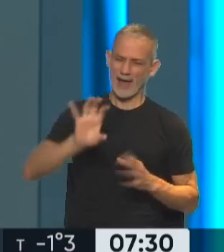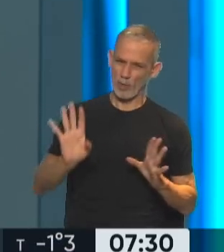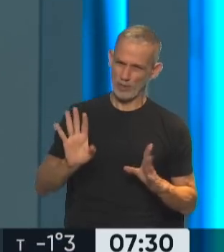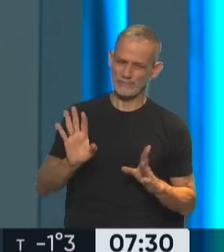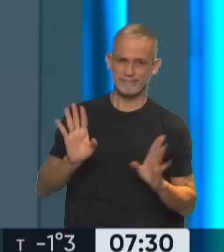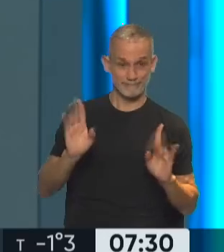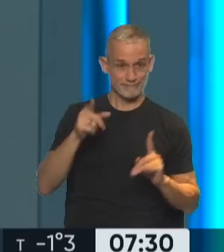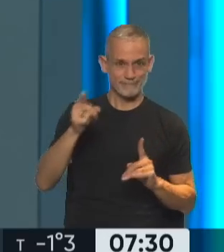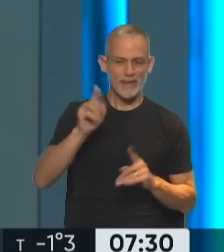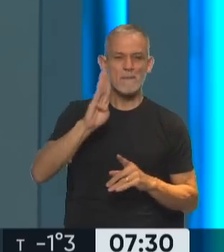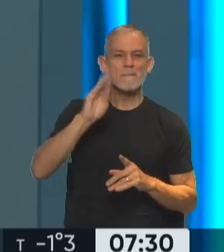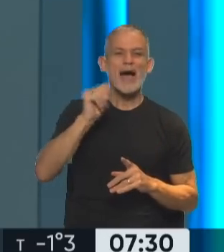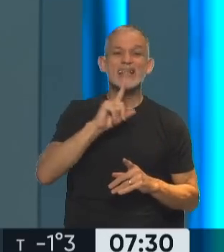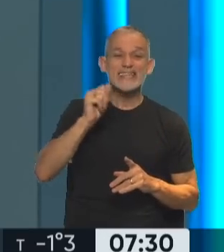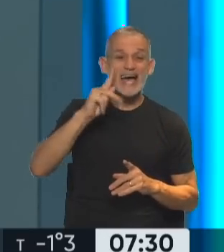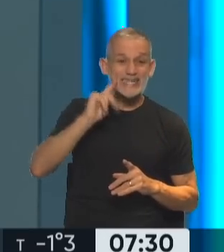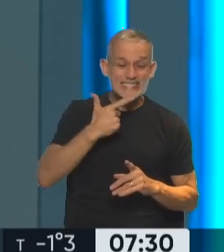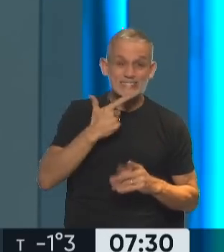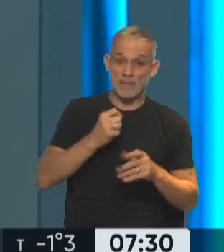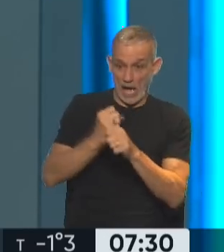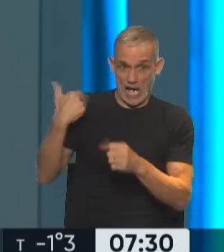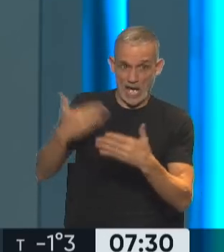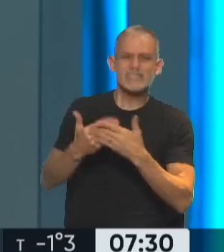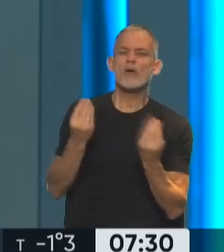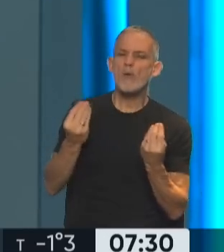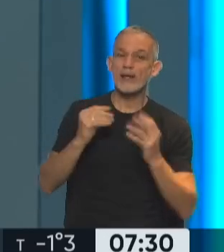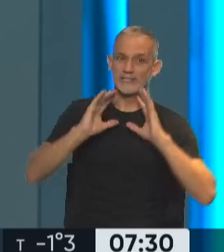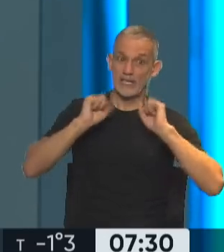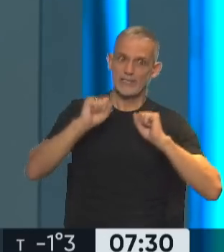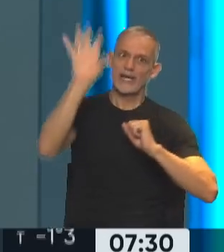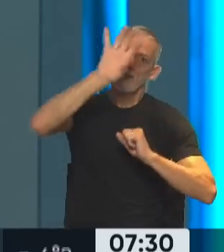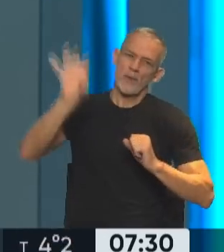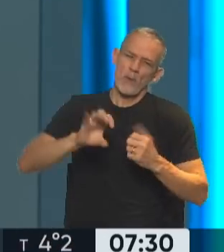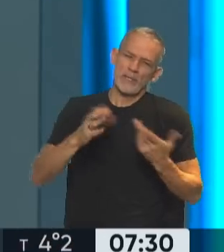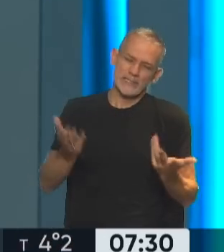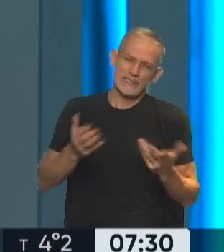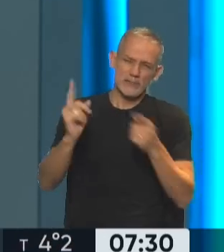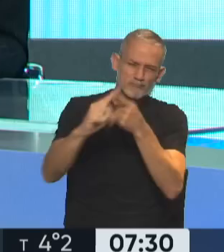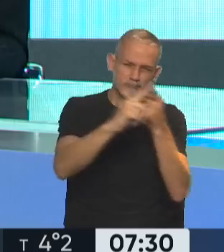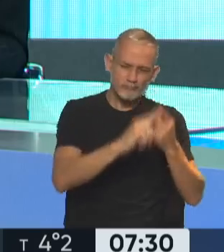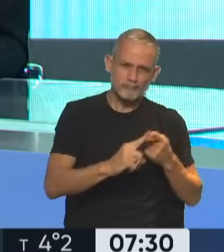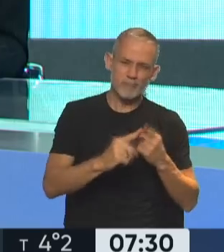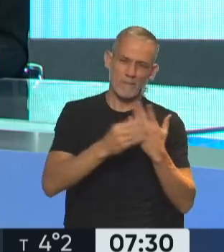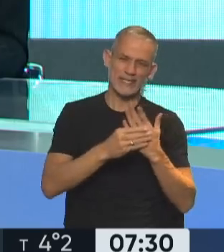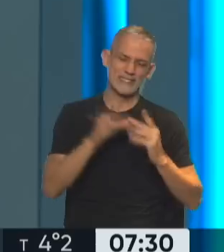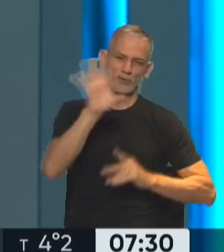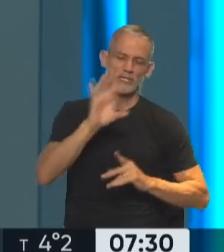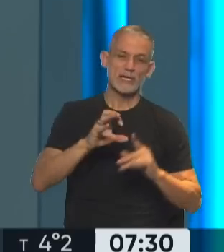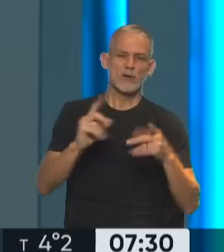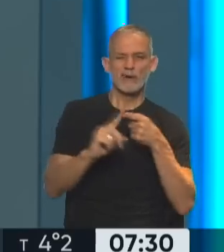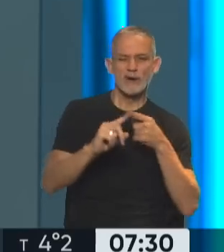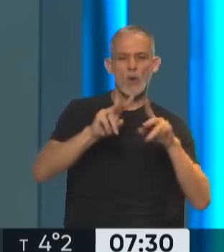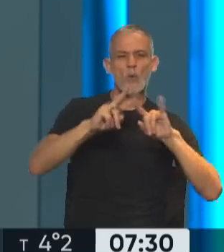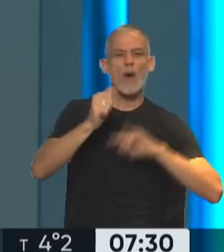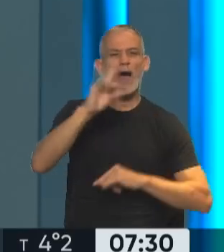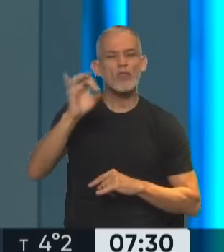es casualidad que Silvina Batakis sea, hasta ayer, haya sido la secretaria de provincias del Ministerio del Interior, su vínculo con Guado de Pedro,